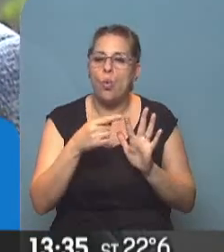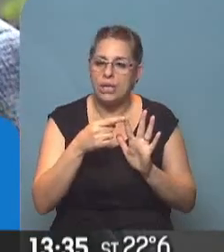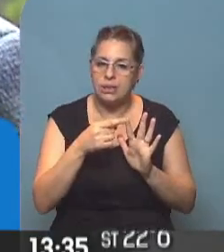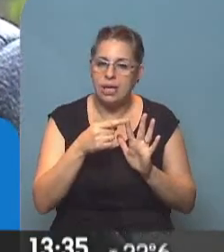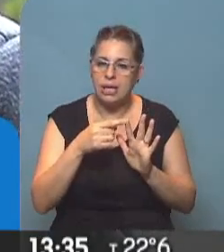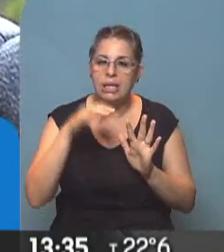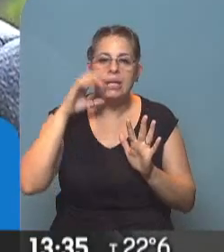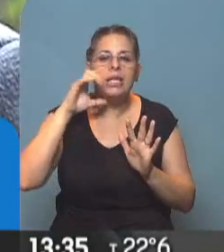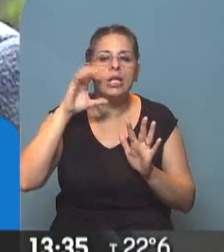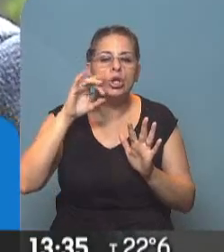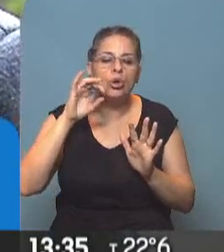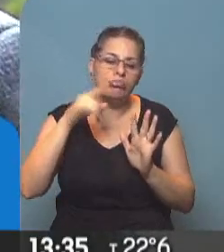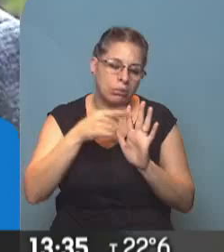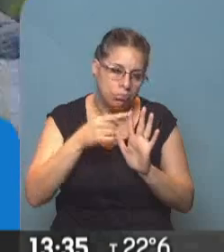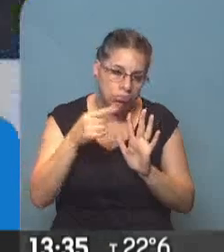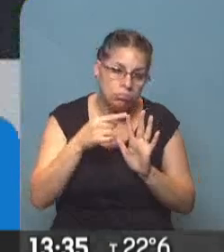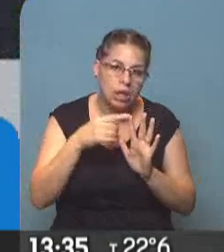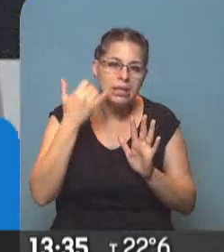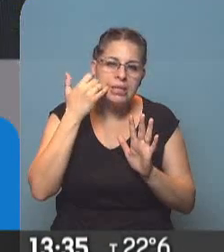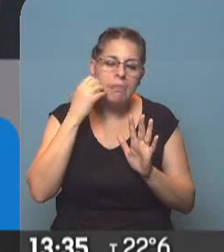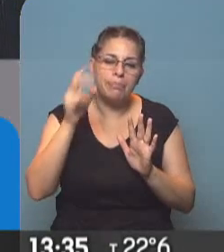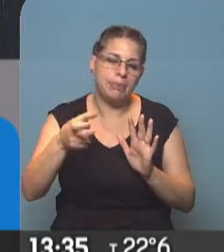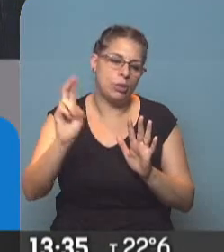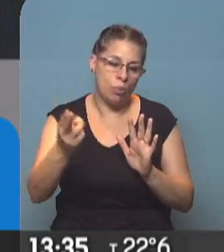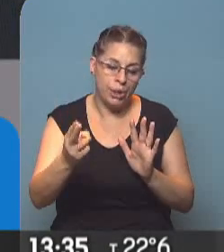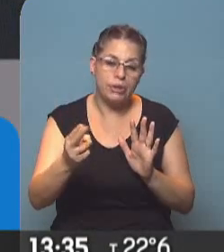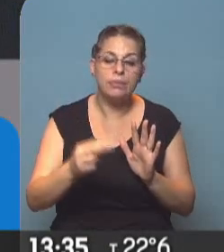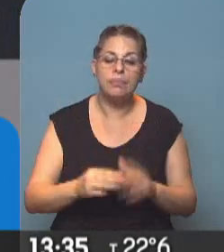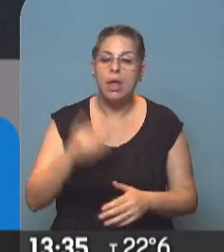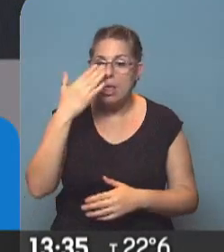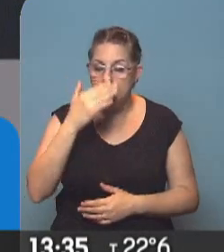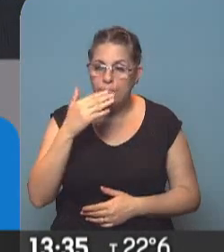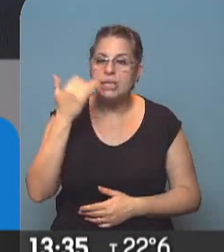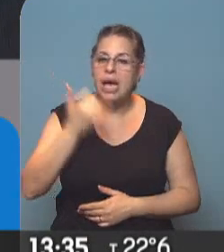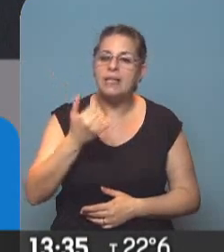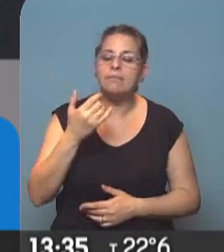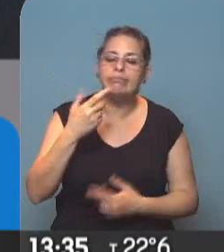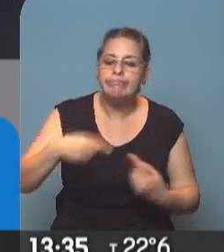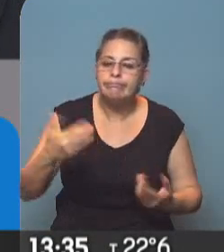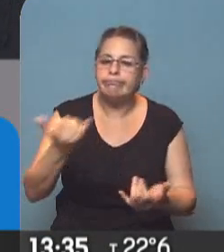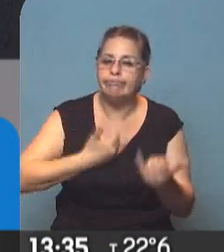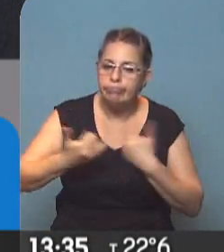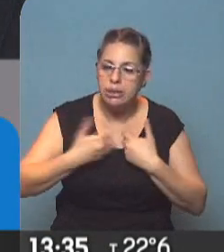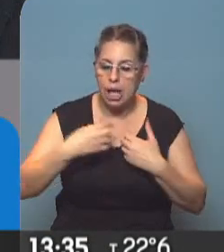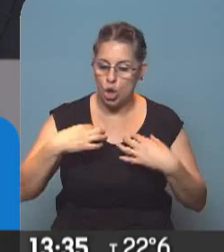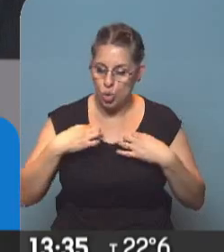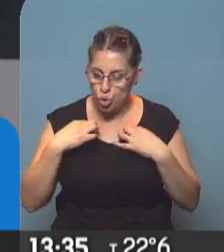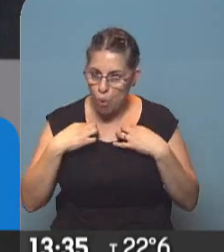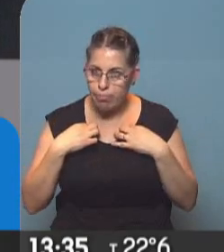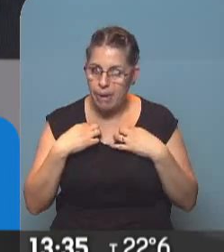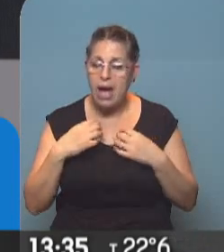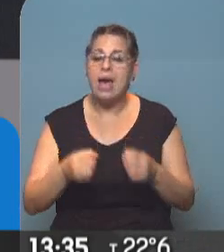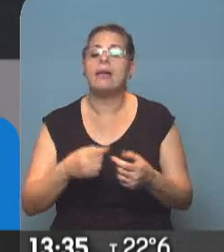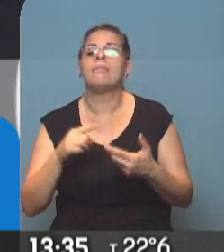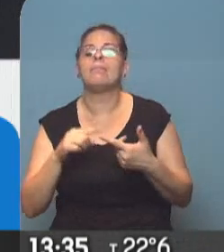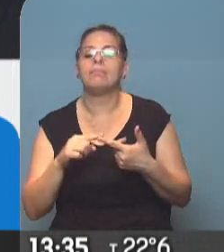llamamos necrodactiloscopía, que sería cuando ya la persona está fallecida. Luego hay una serie de indicadores que pueden ser desde la ropa que viste